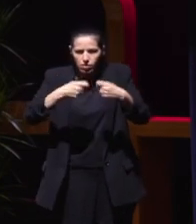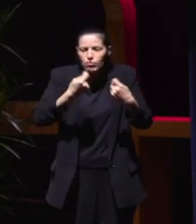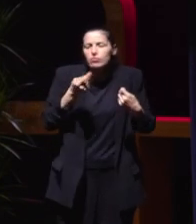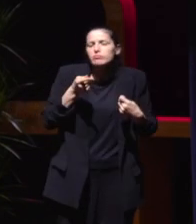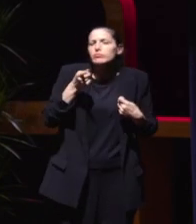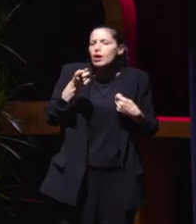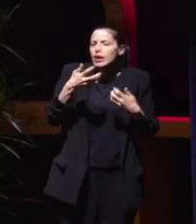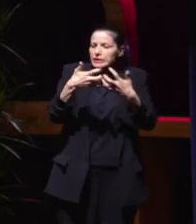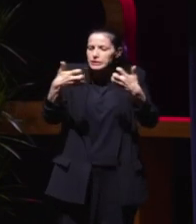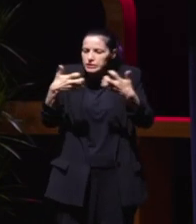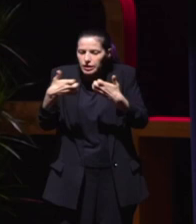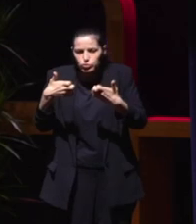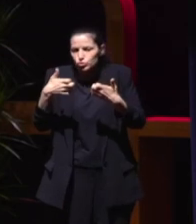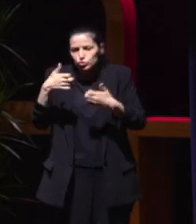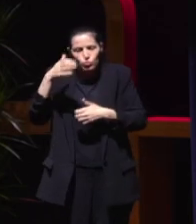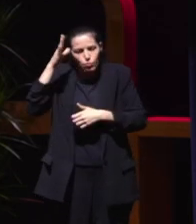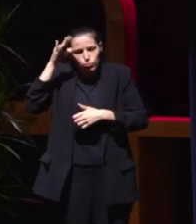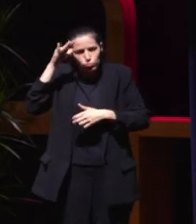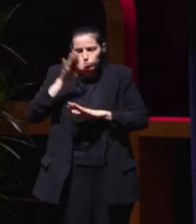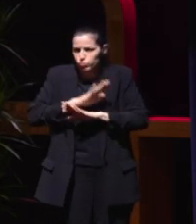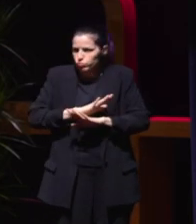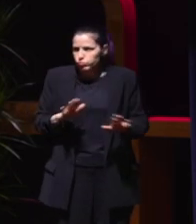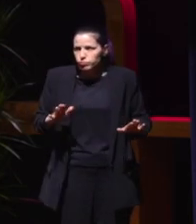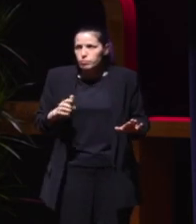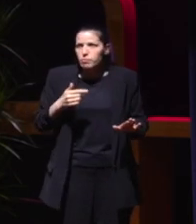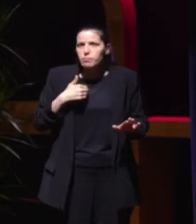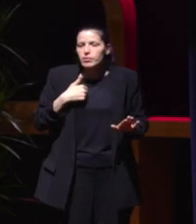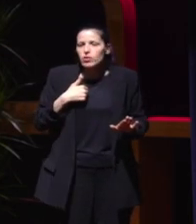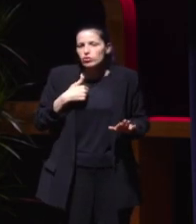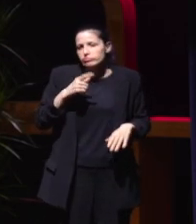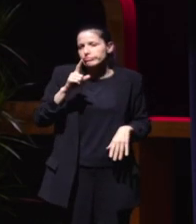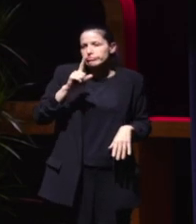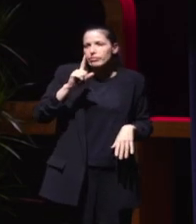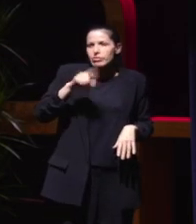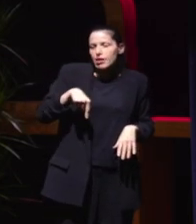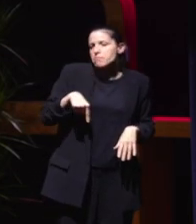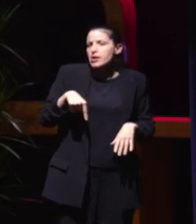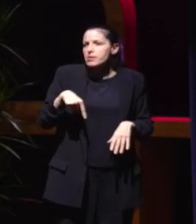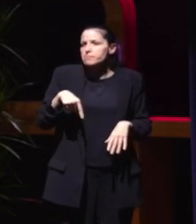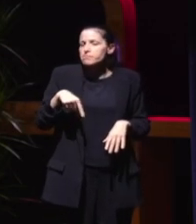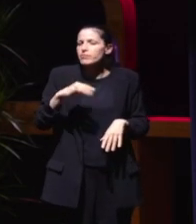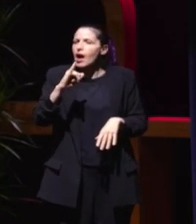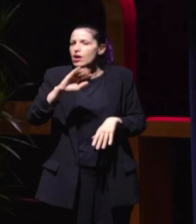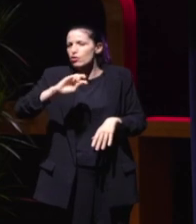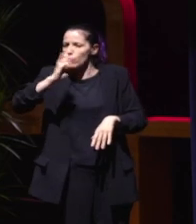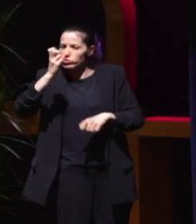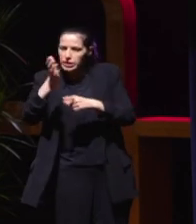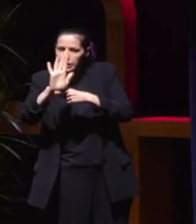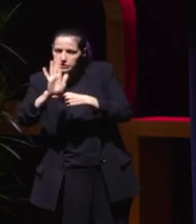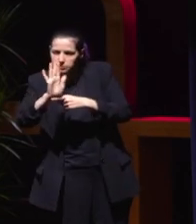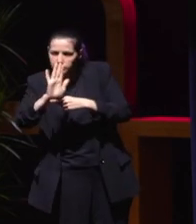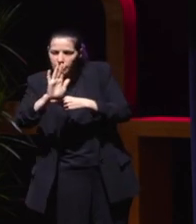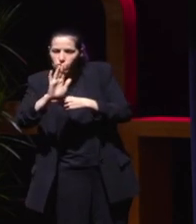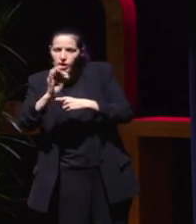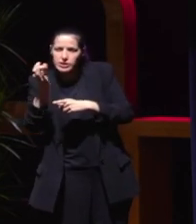y pero también tiene unas películas que yo no quemarían la hoguera pero vamos las pongo Pues creo que hay que hacerles